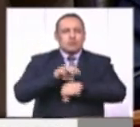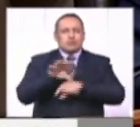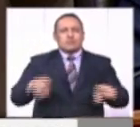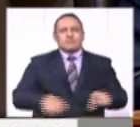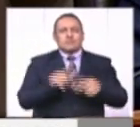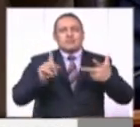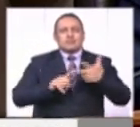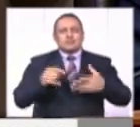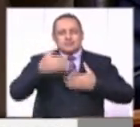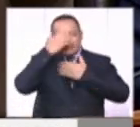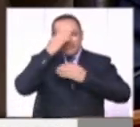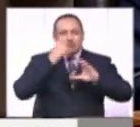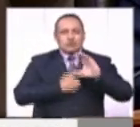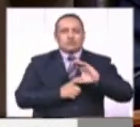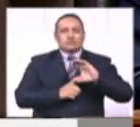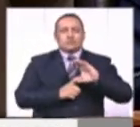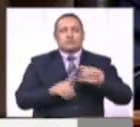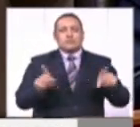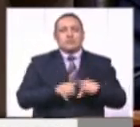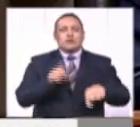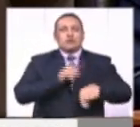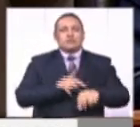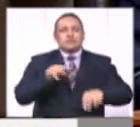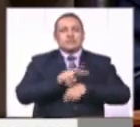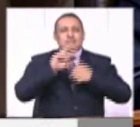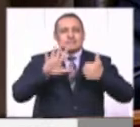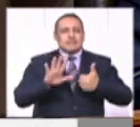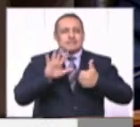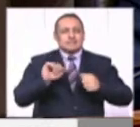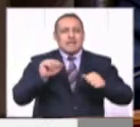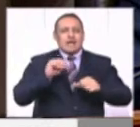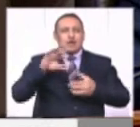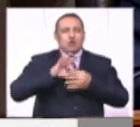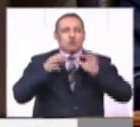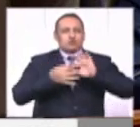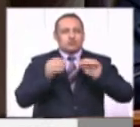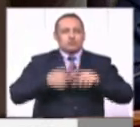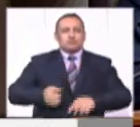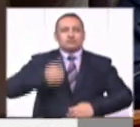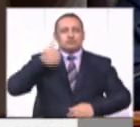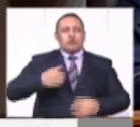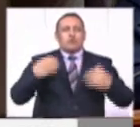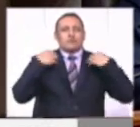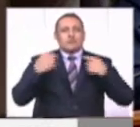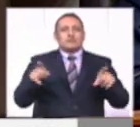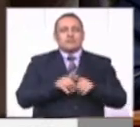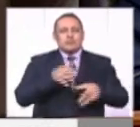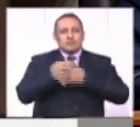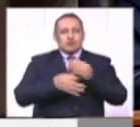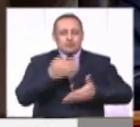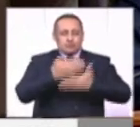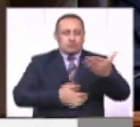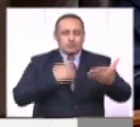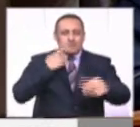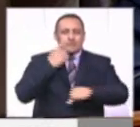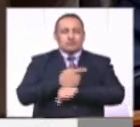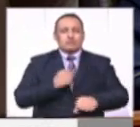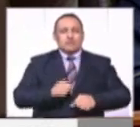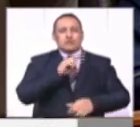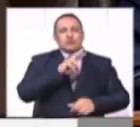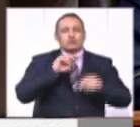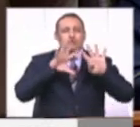y terrorismo con fecha 16 de agosto del 2022 El oficial mayor del Congreso proveyó que la denuncia constitucional